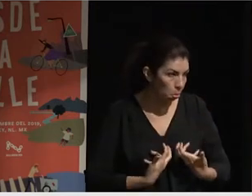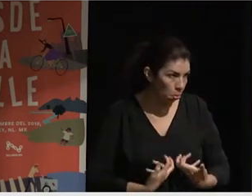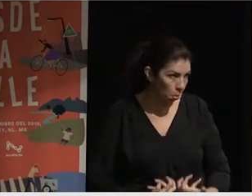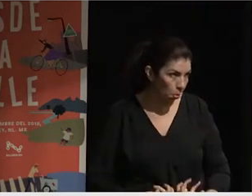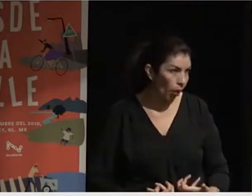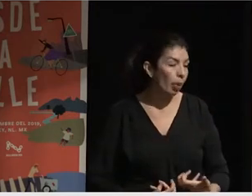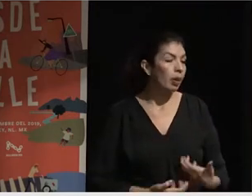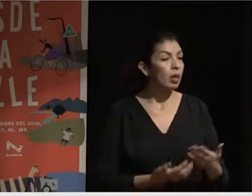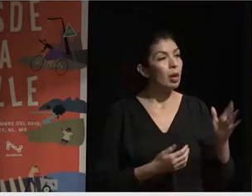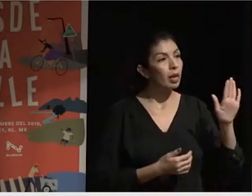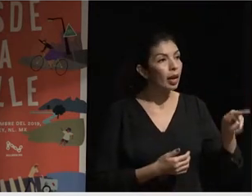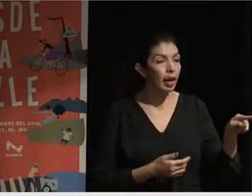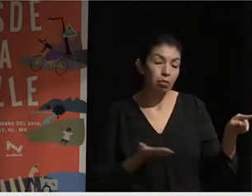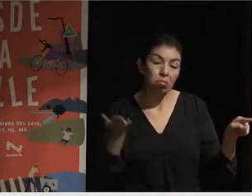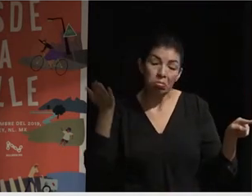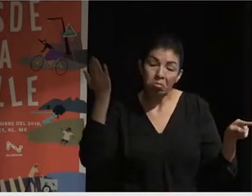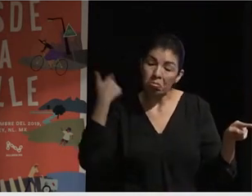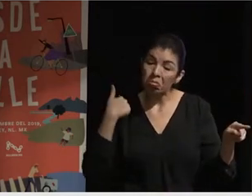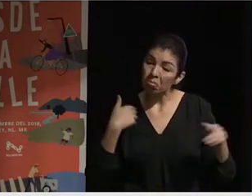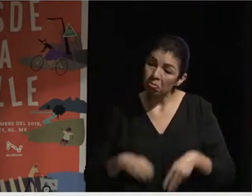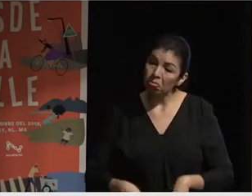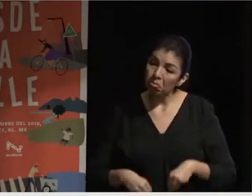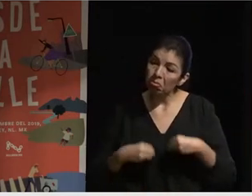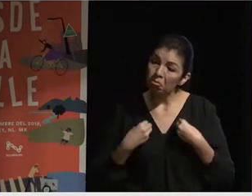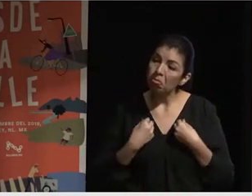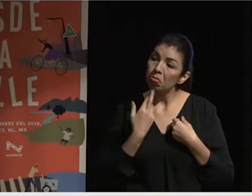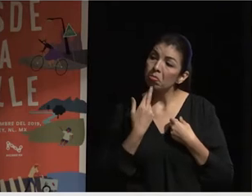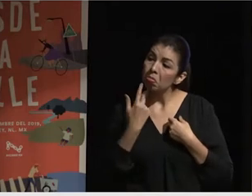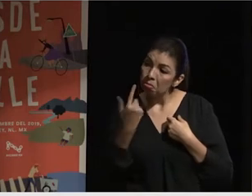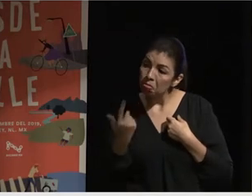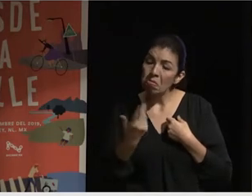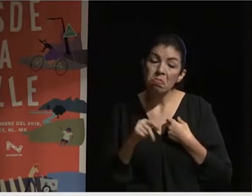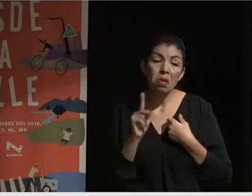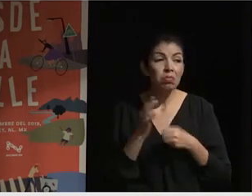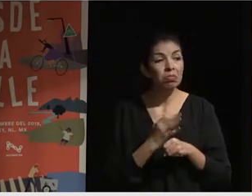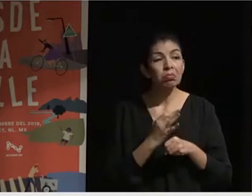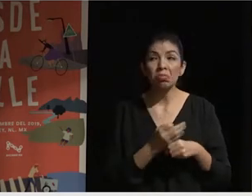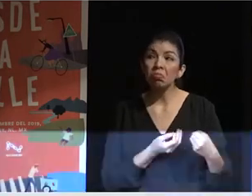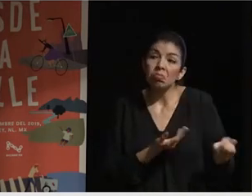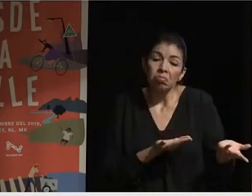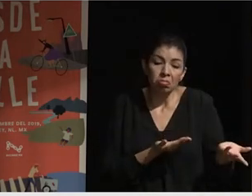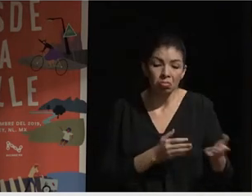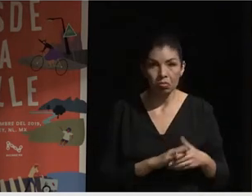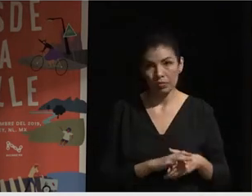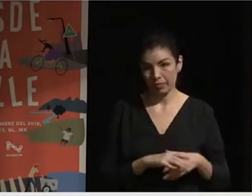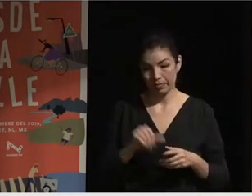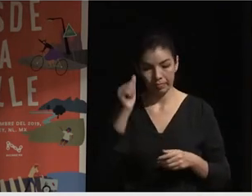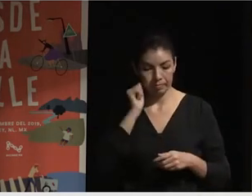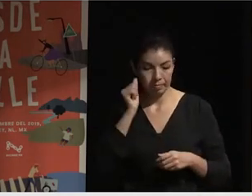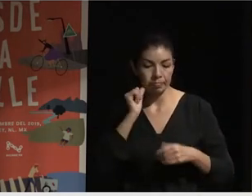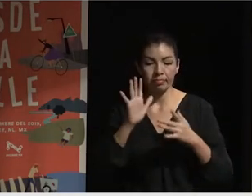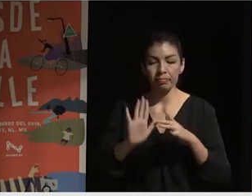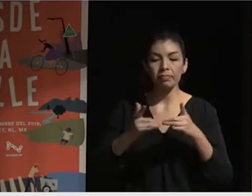certeza que se vivió mejor en algún momento de la vida de la misma generación con la que yo me estoy teniendo una conversación. Y hoy en día,